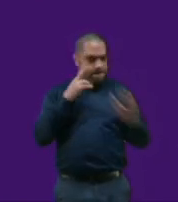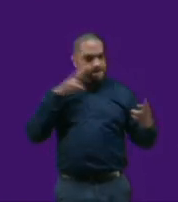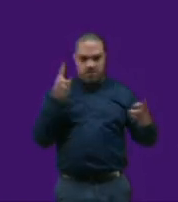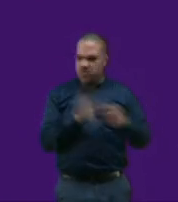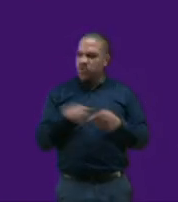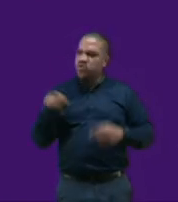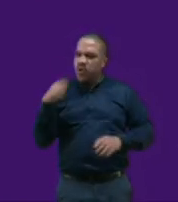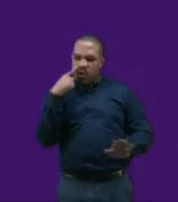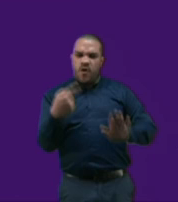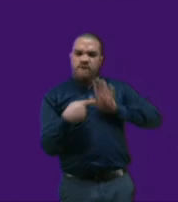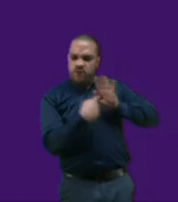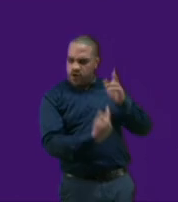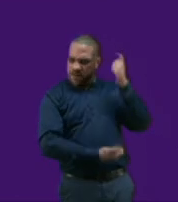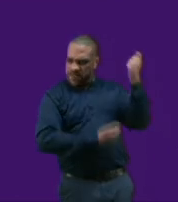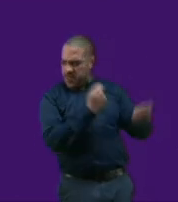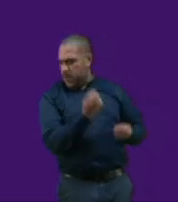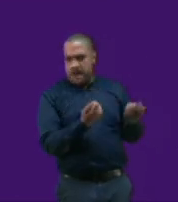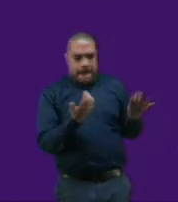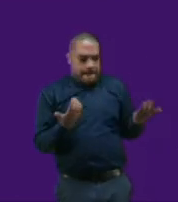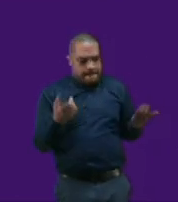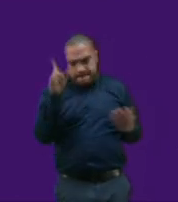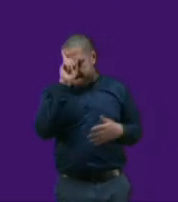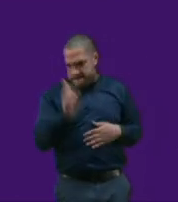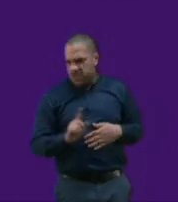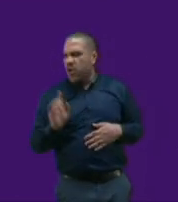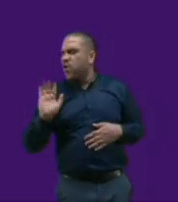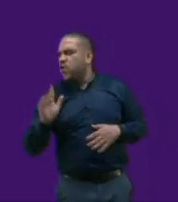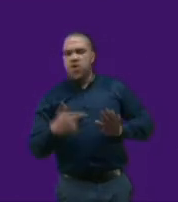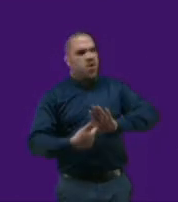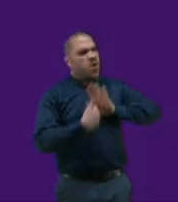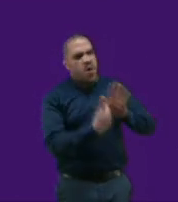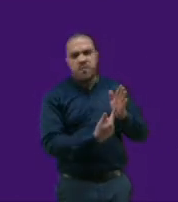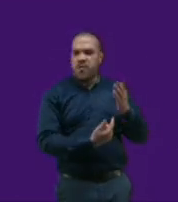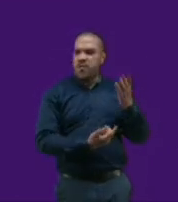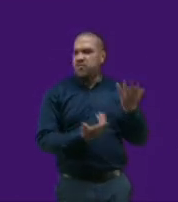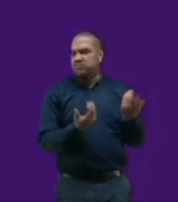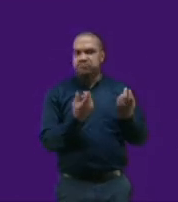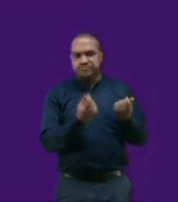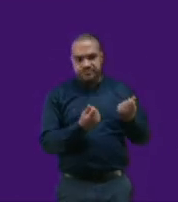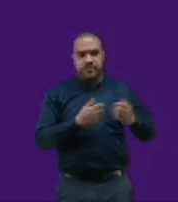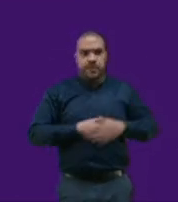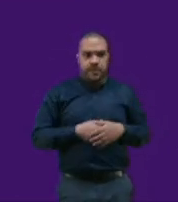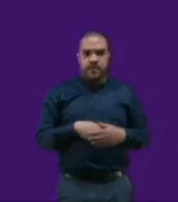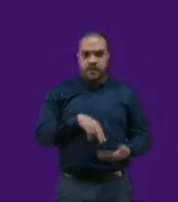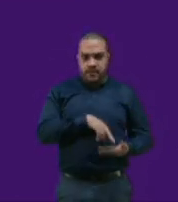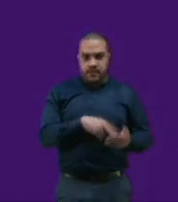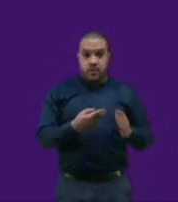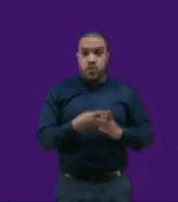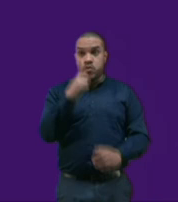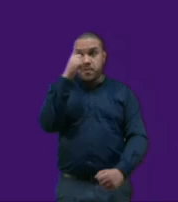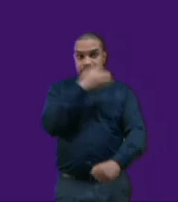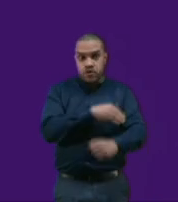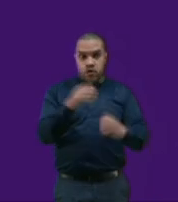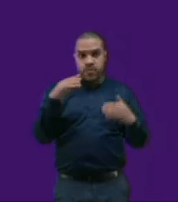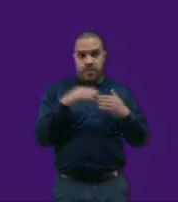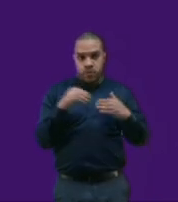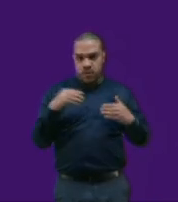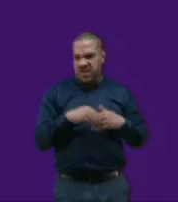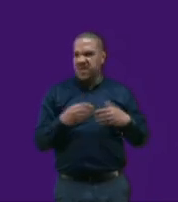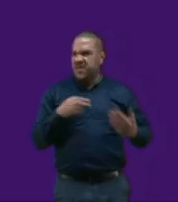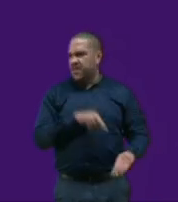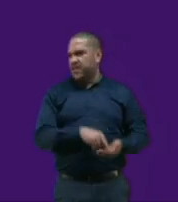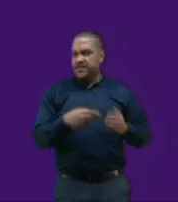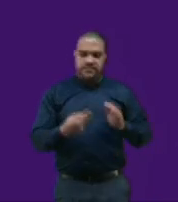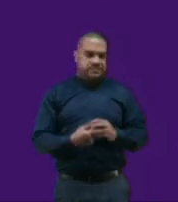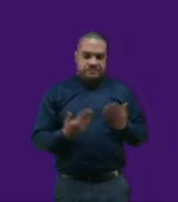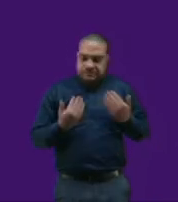ni conozco tus estados financieros. No sé qué representa $1,000,000 en tu negocio. Y eso es